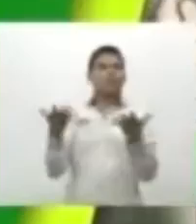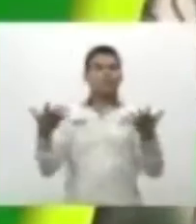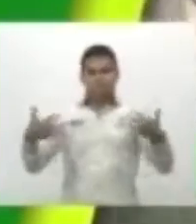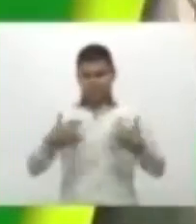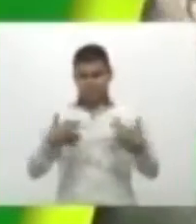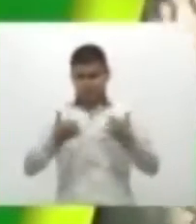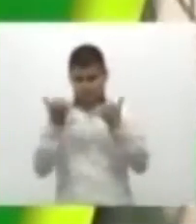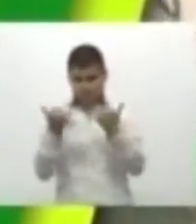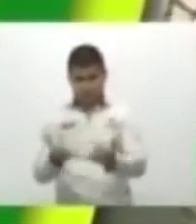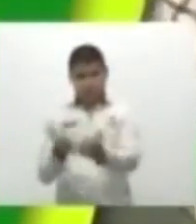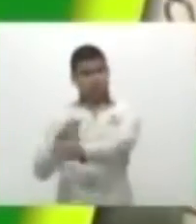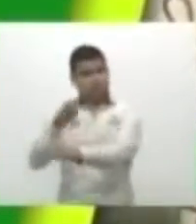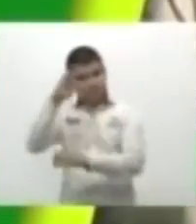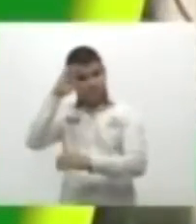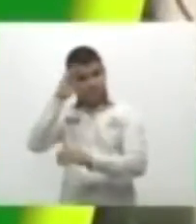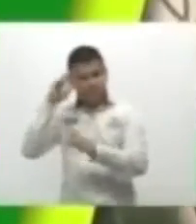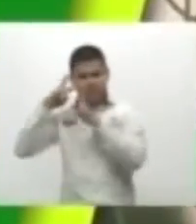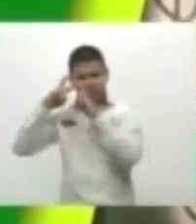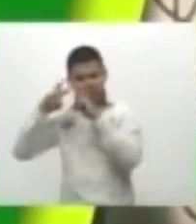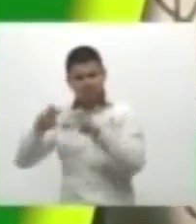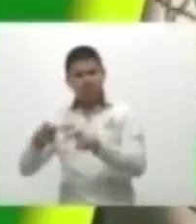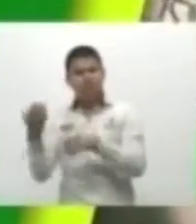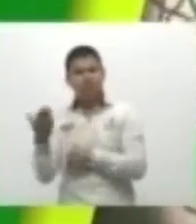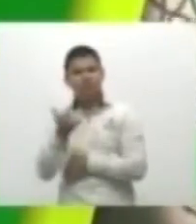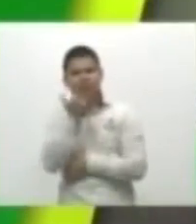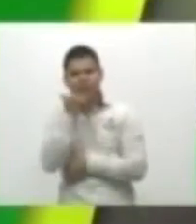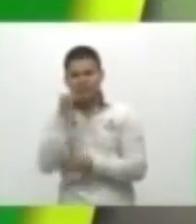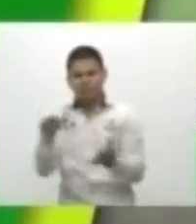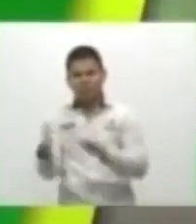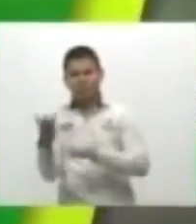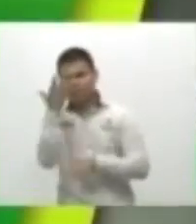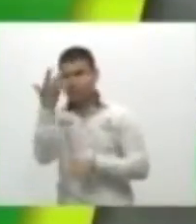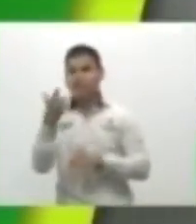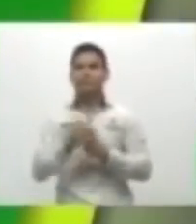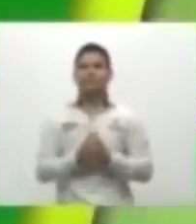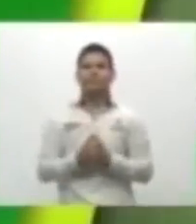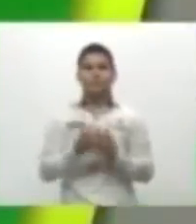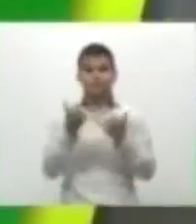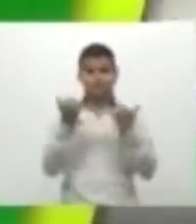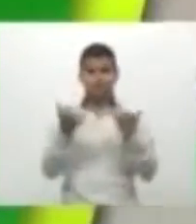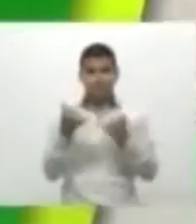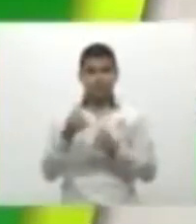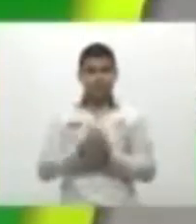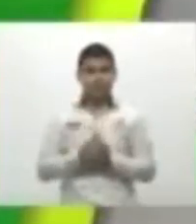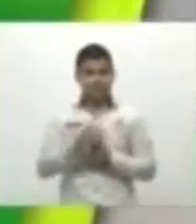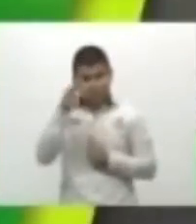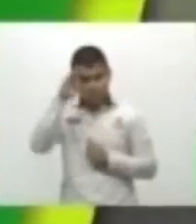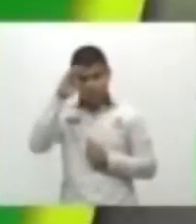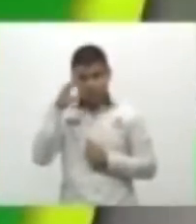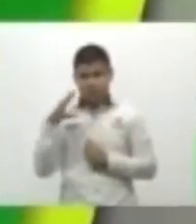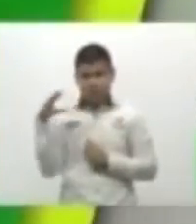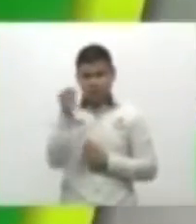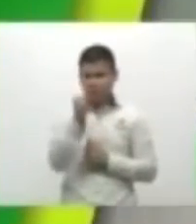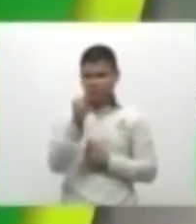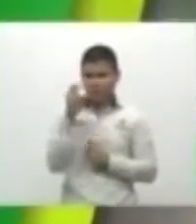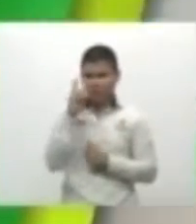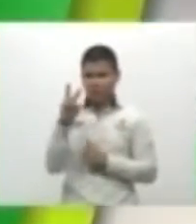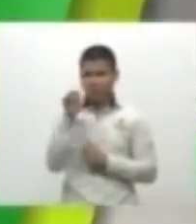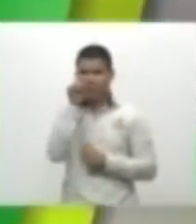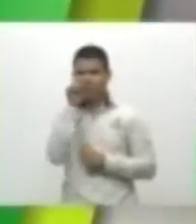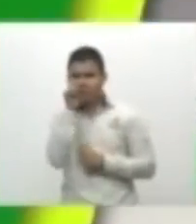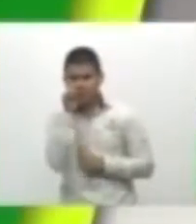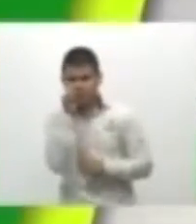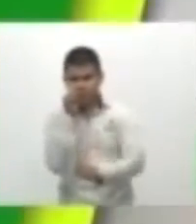adelanta investigación sobre nuevo hecho de sangre en la capital del Cesar. Así reaccionaron los policías al descubrir que eran grabados cuando propinaban